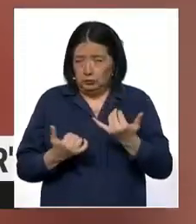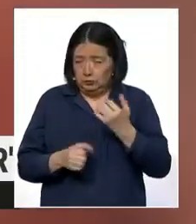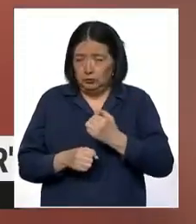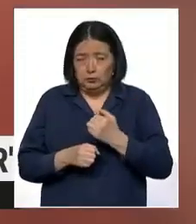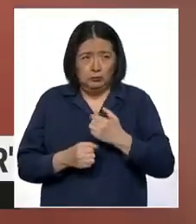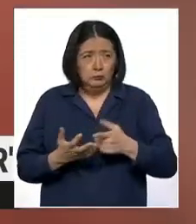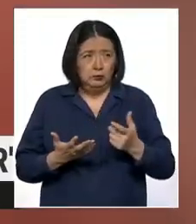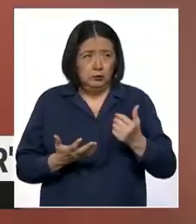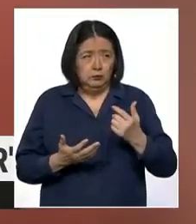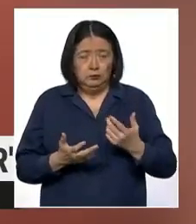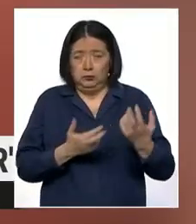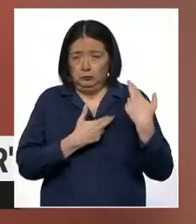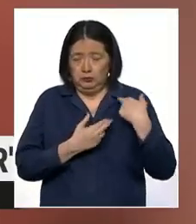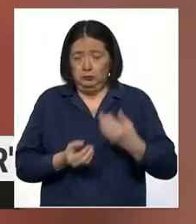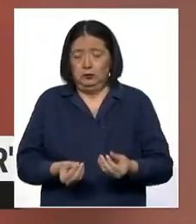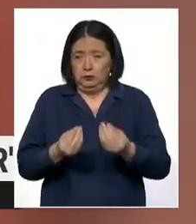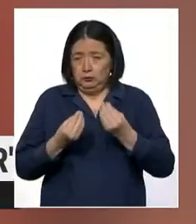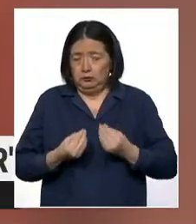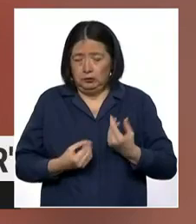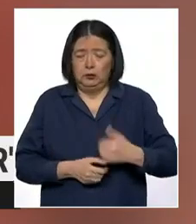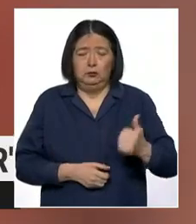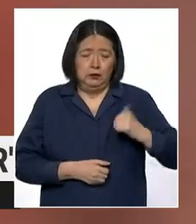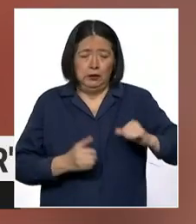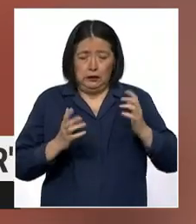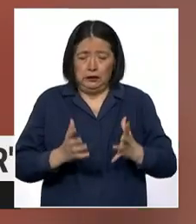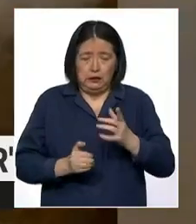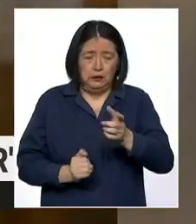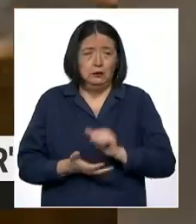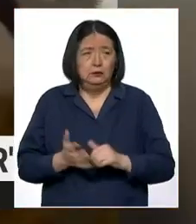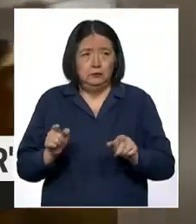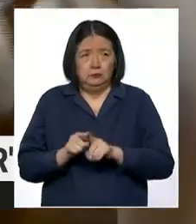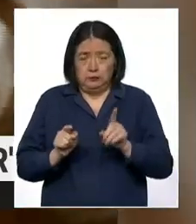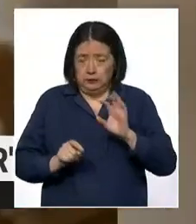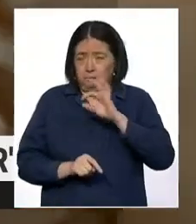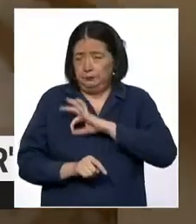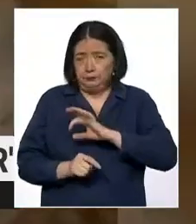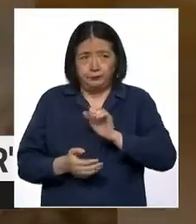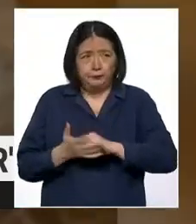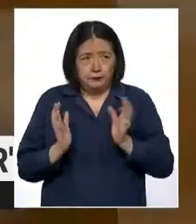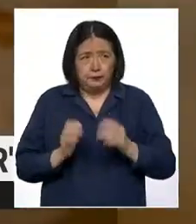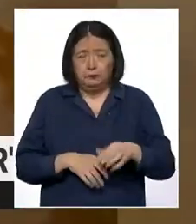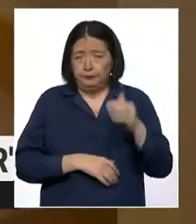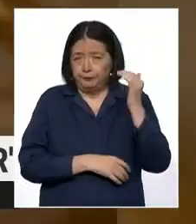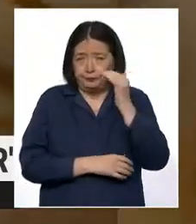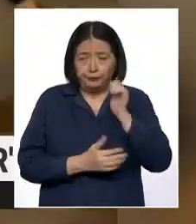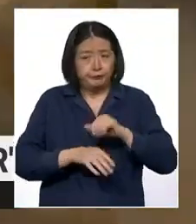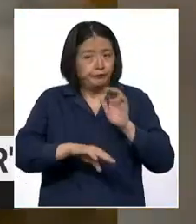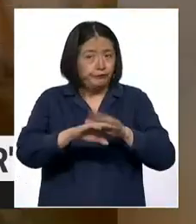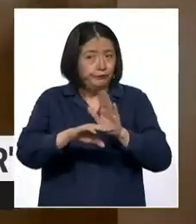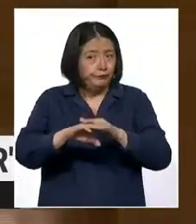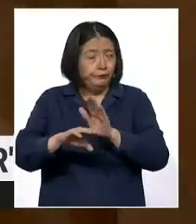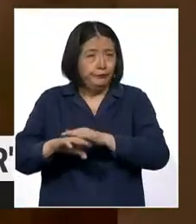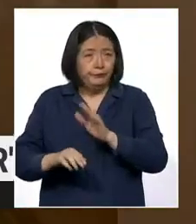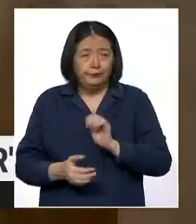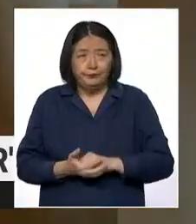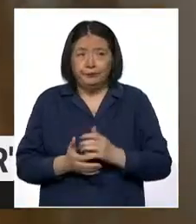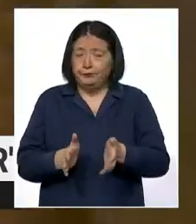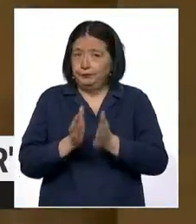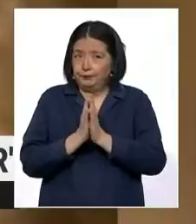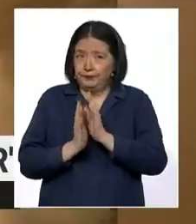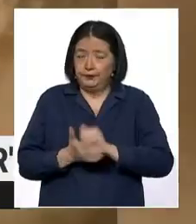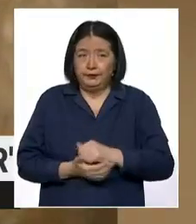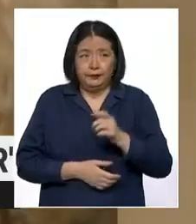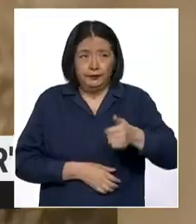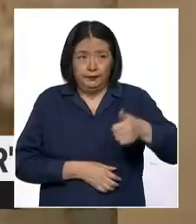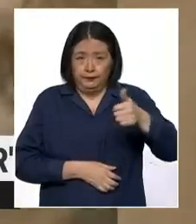actividades por encargo de nuestro alcalde Daniel Uceda, ¿no? Y aprovechamos los medios para exhortar, ¿no? Invocar que